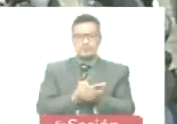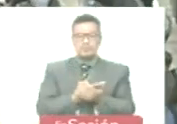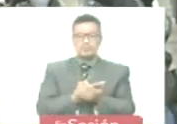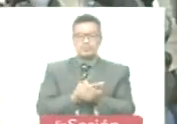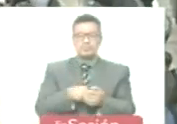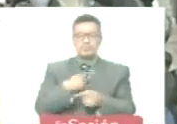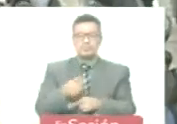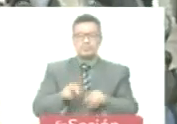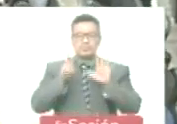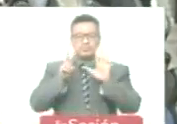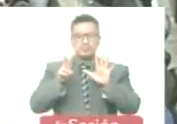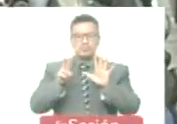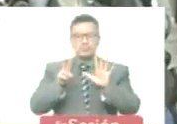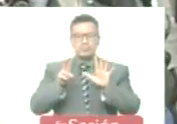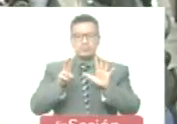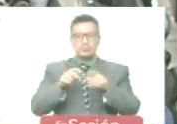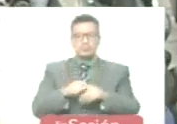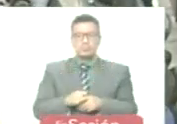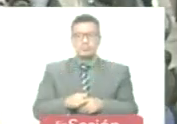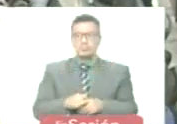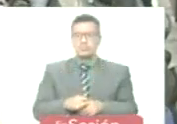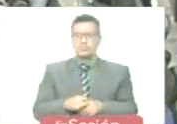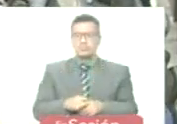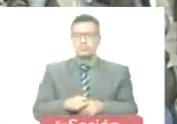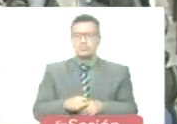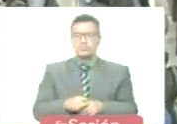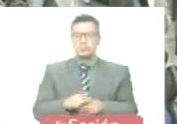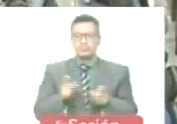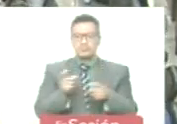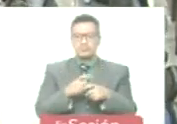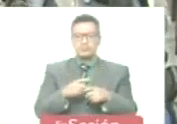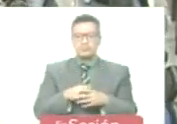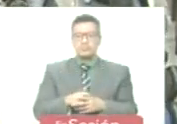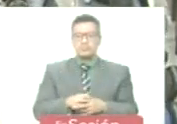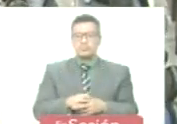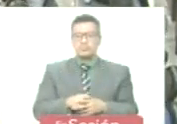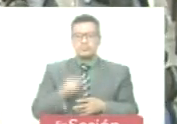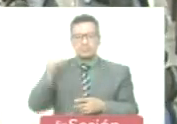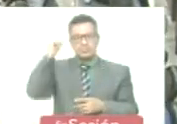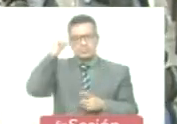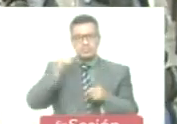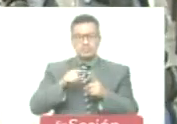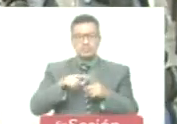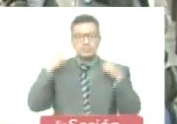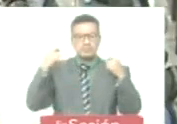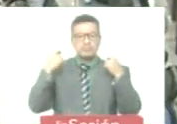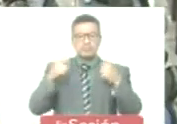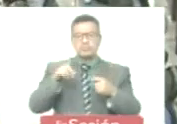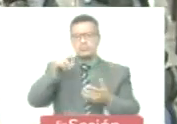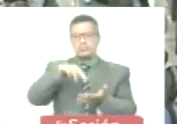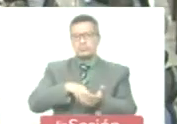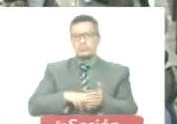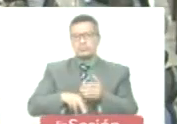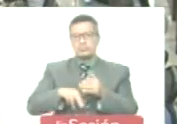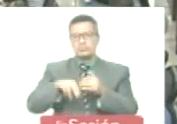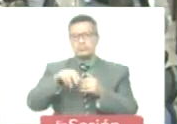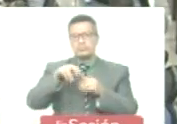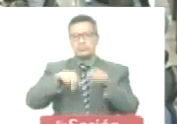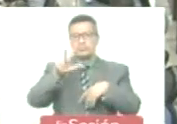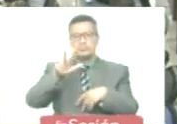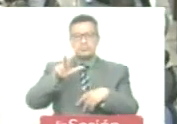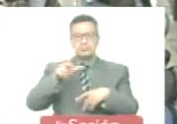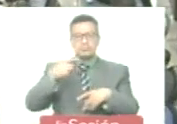próximo 7 de agosto, fecha que se celebra desde el año 2013 y